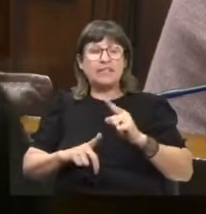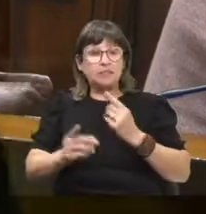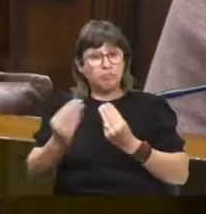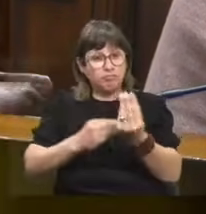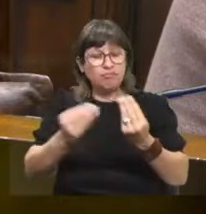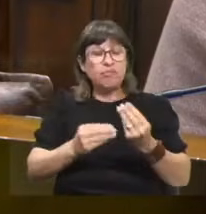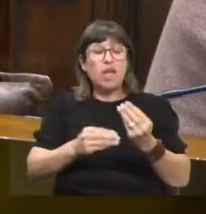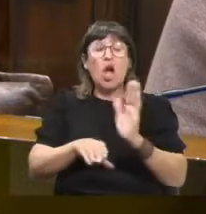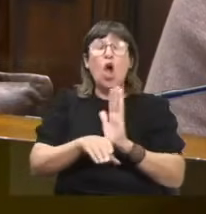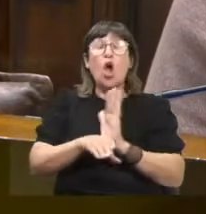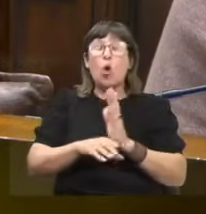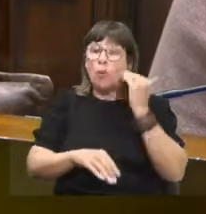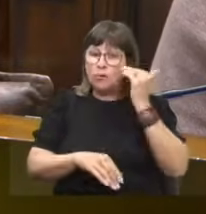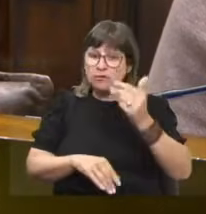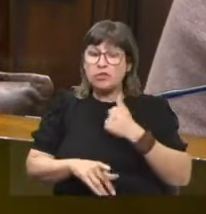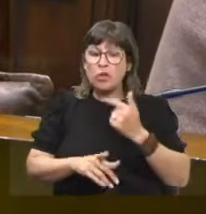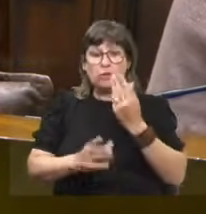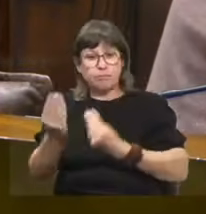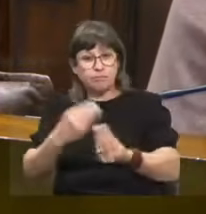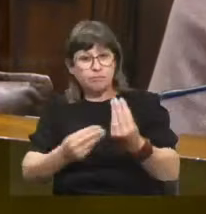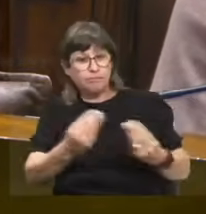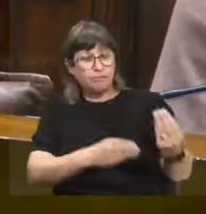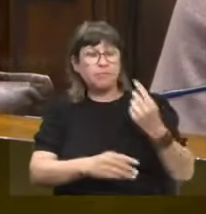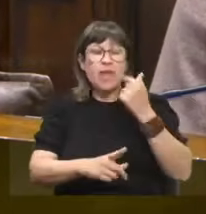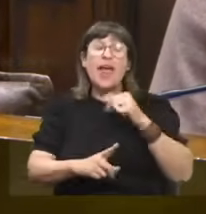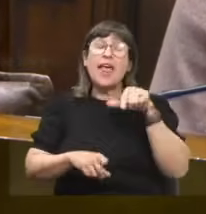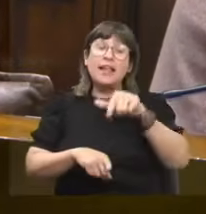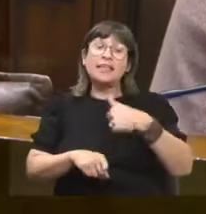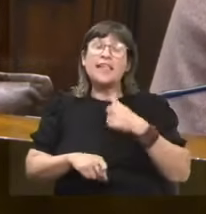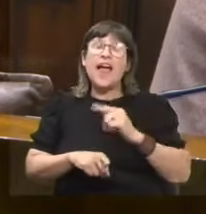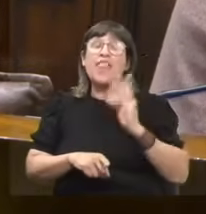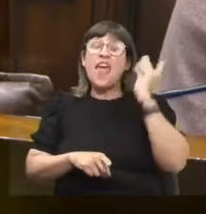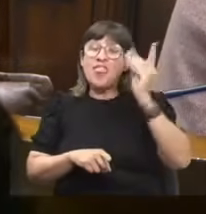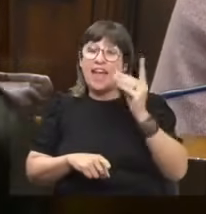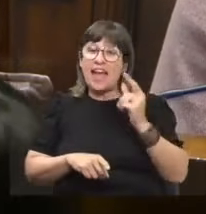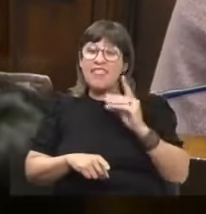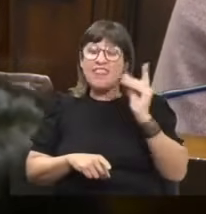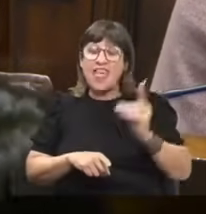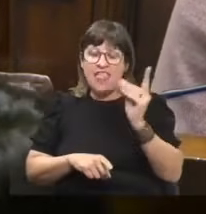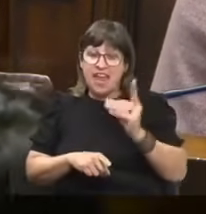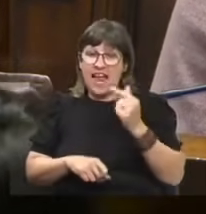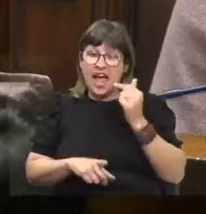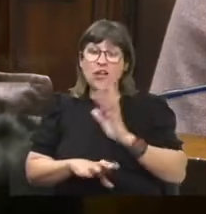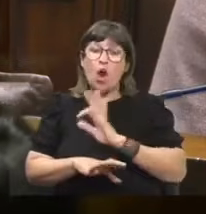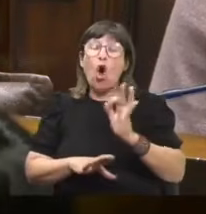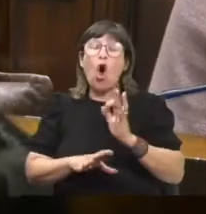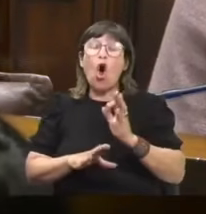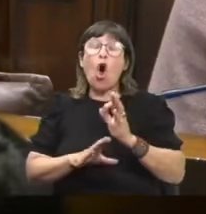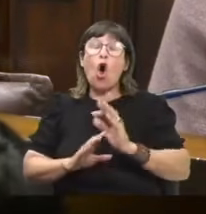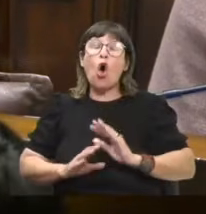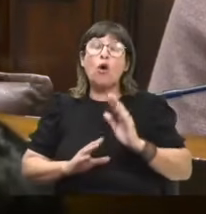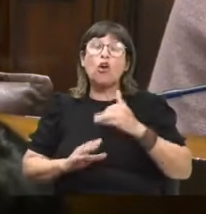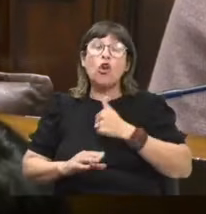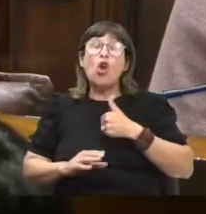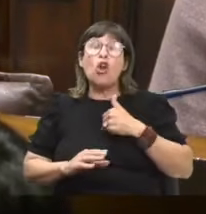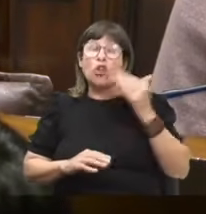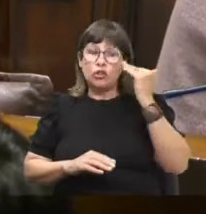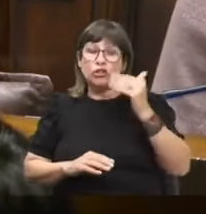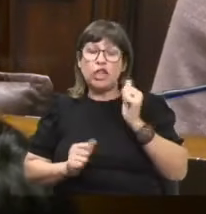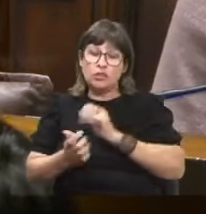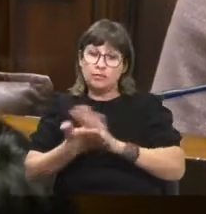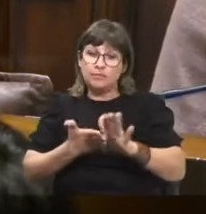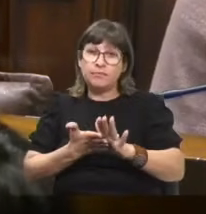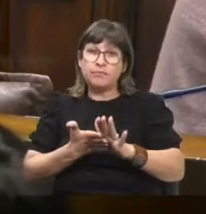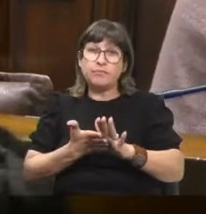y designados para desempeñar el cargo de decano o funciones docentes honorarias. La